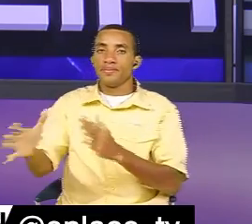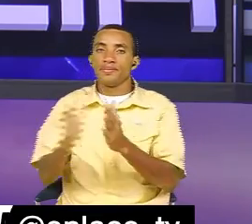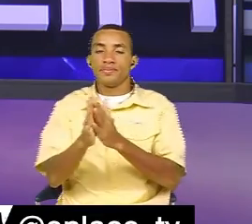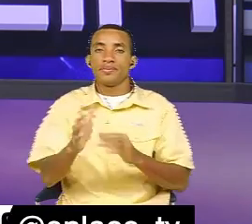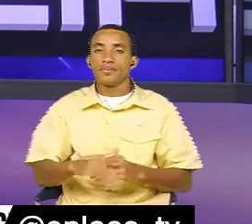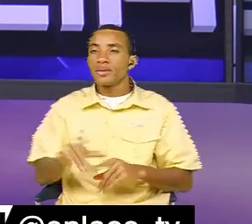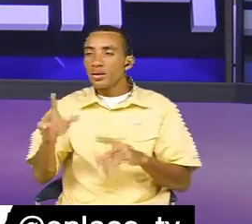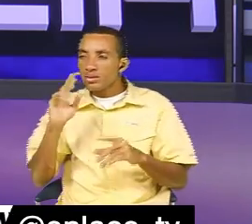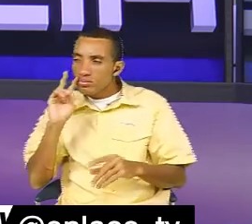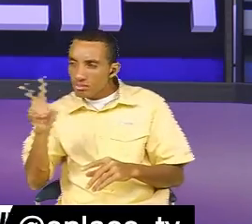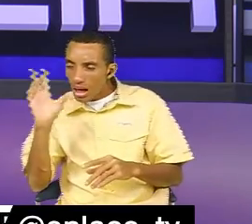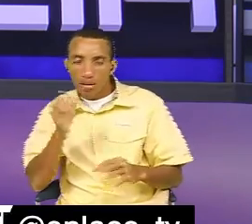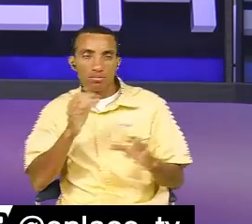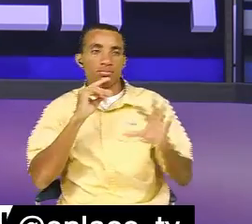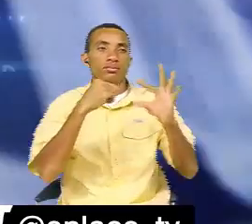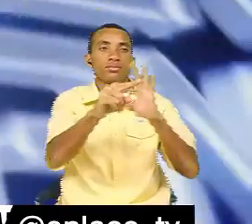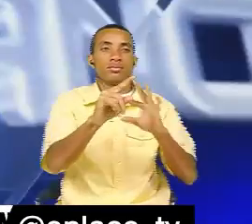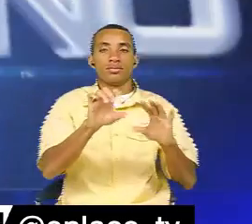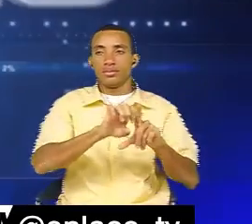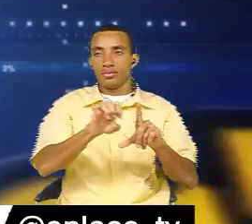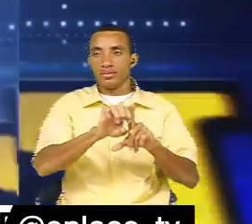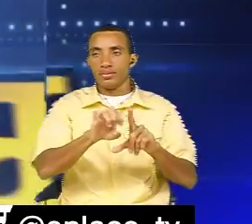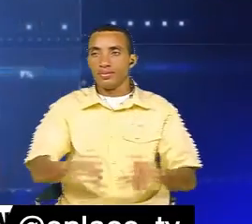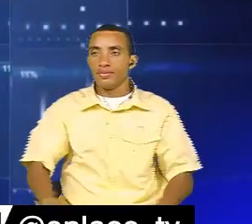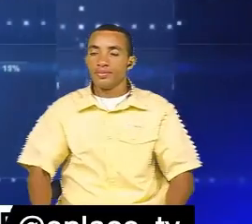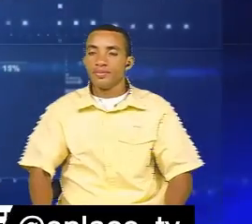ciudadanos de Enlace Noticias.